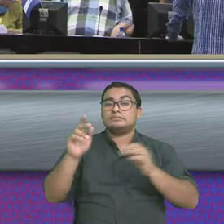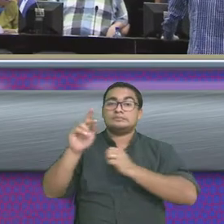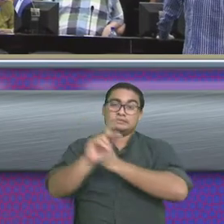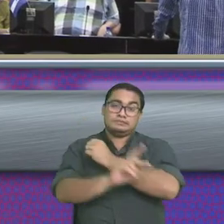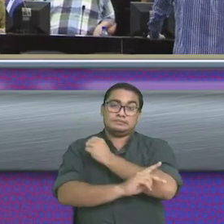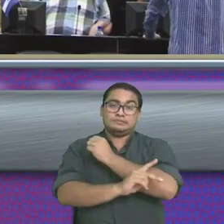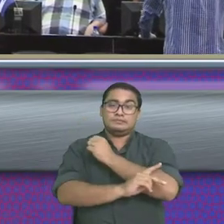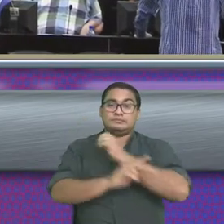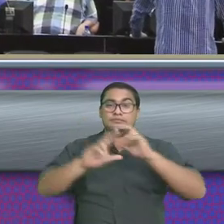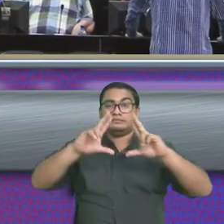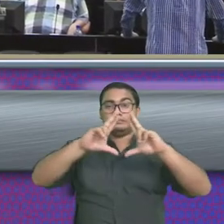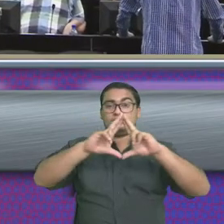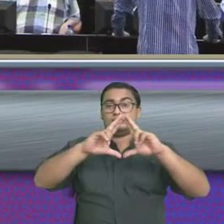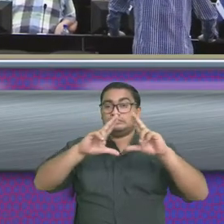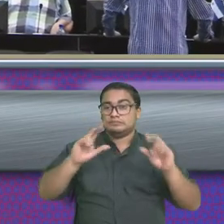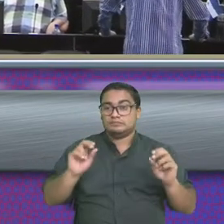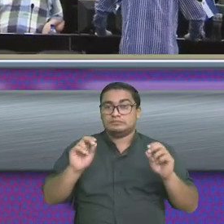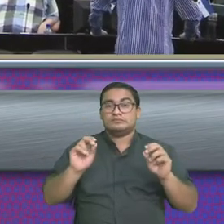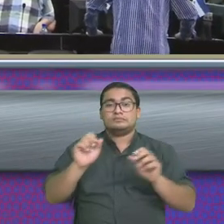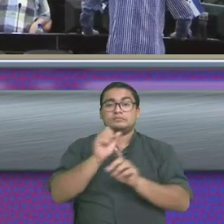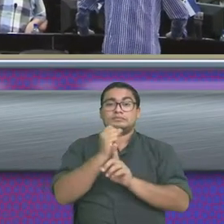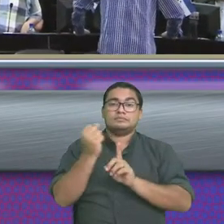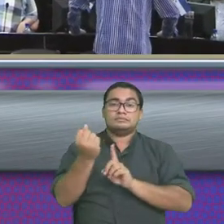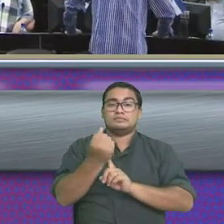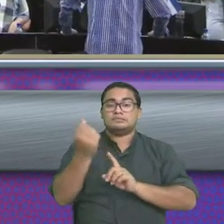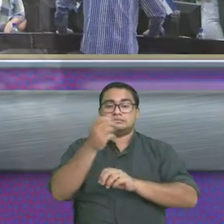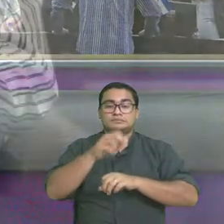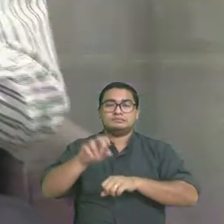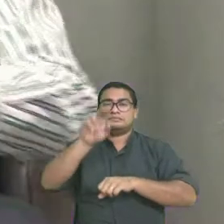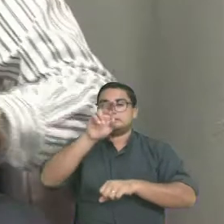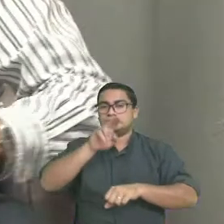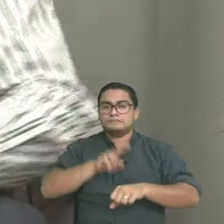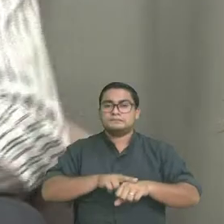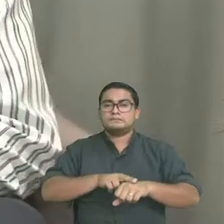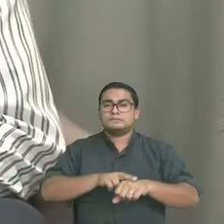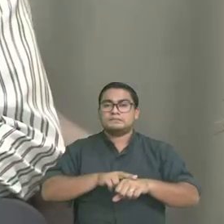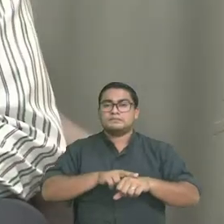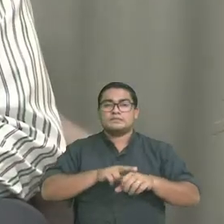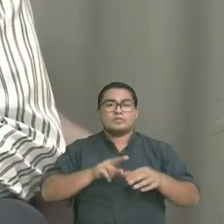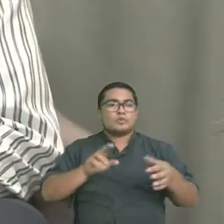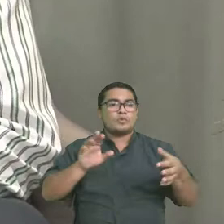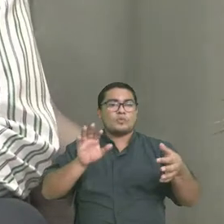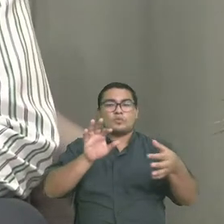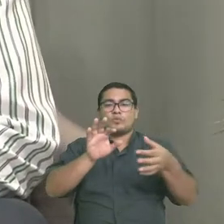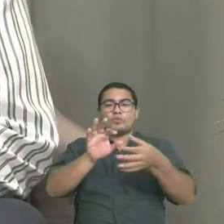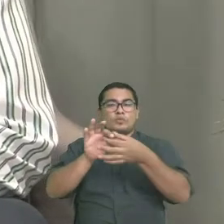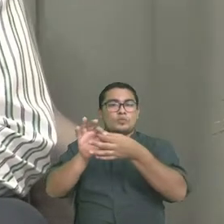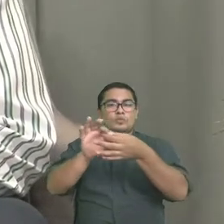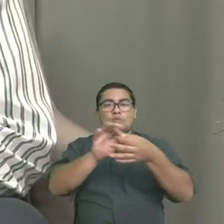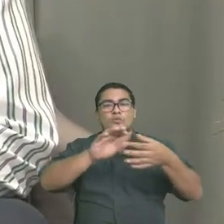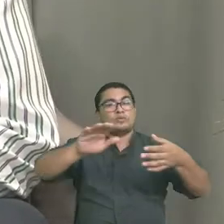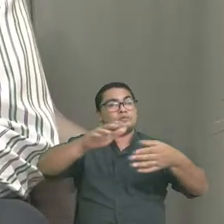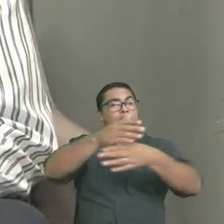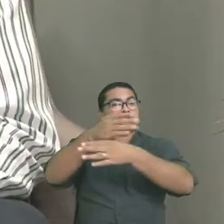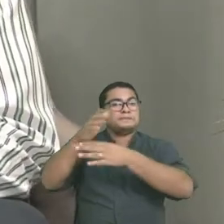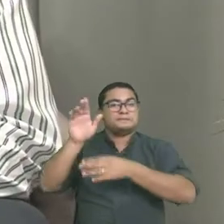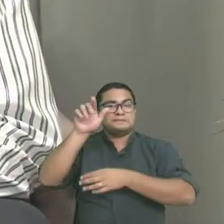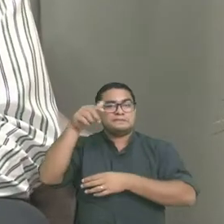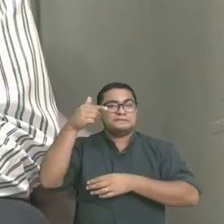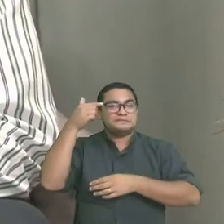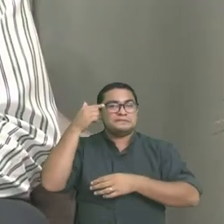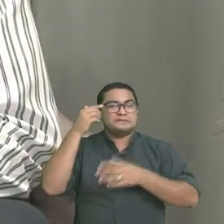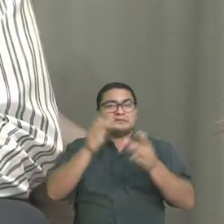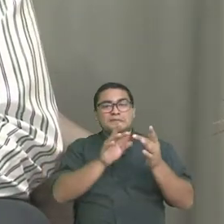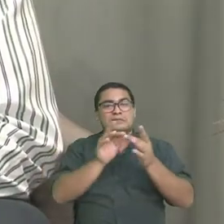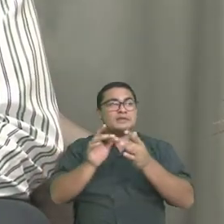que maneja la Asamblea Nacional en coordinación con todos los poderes del Estado y particularmente con el